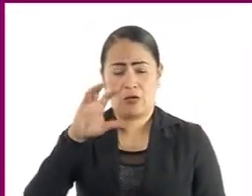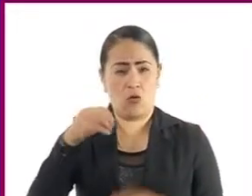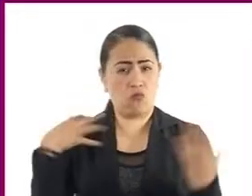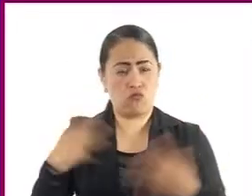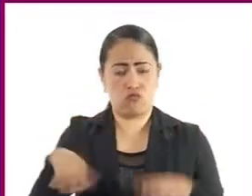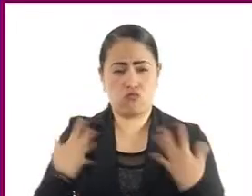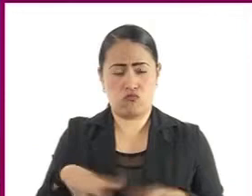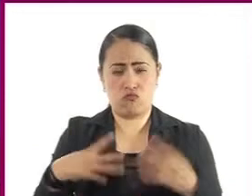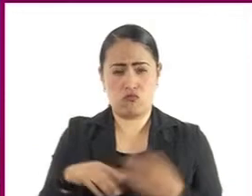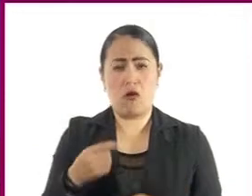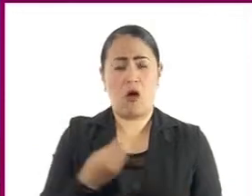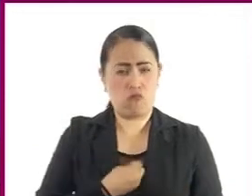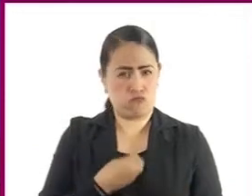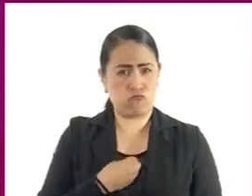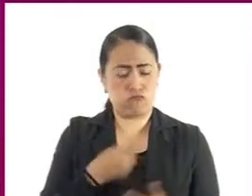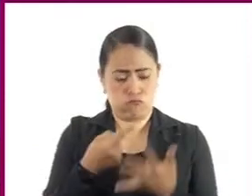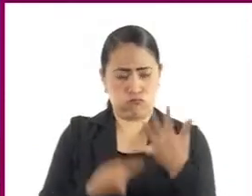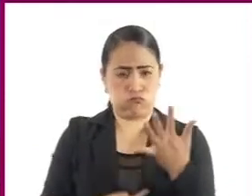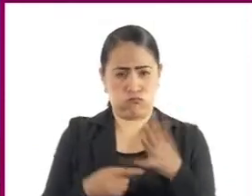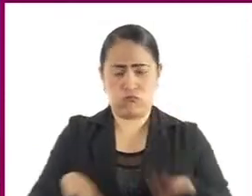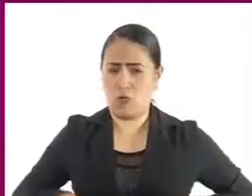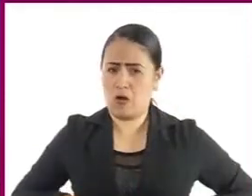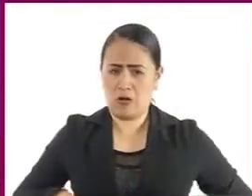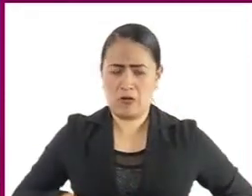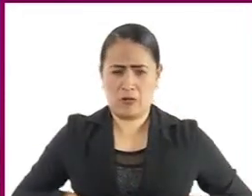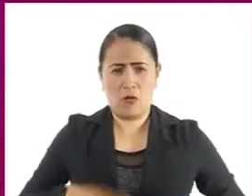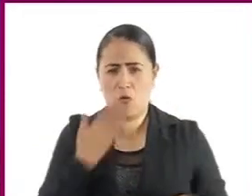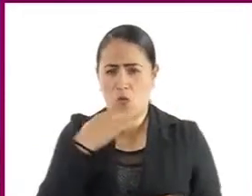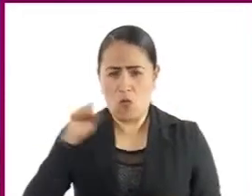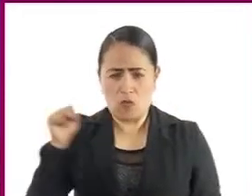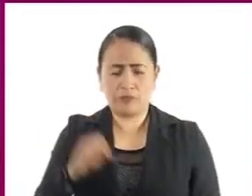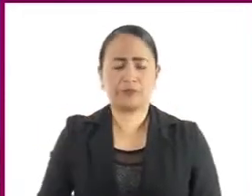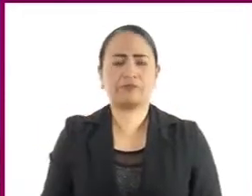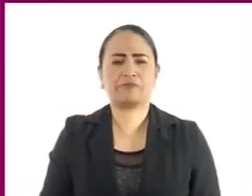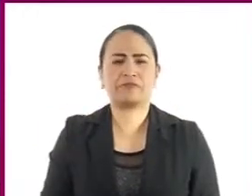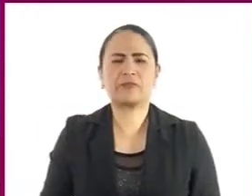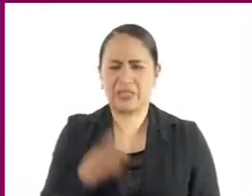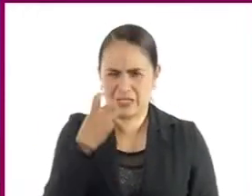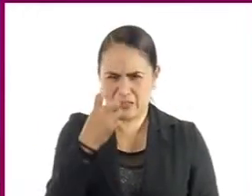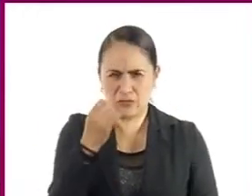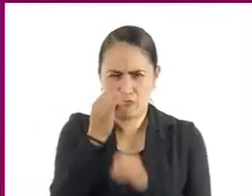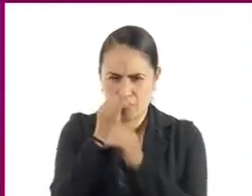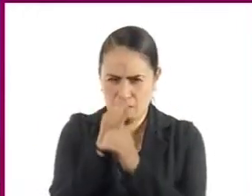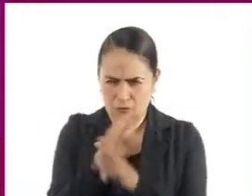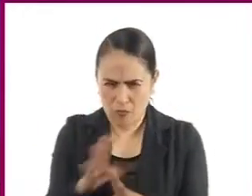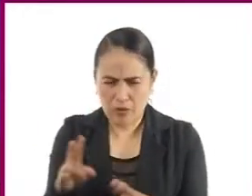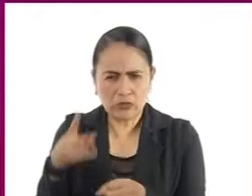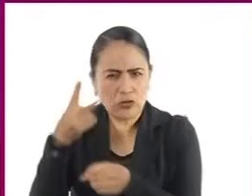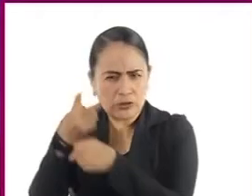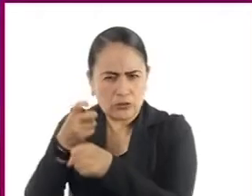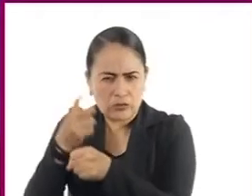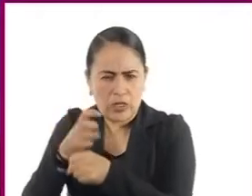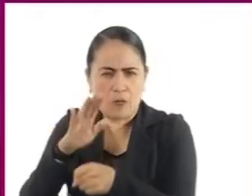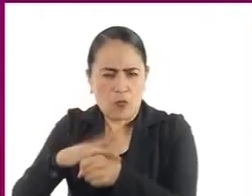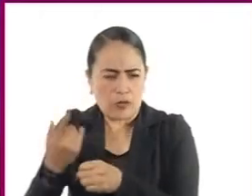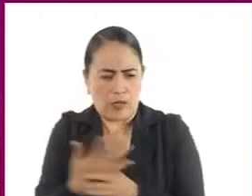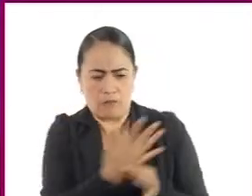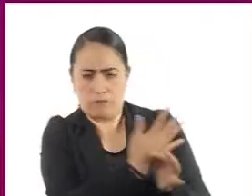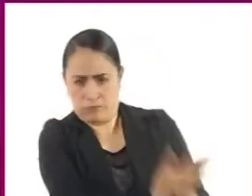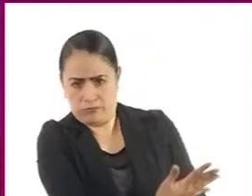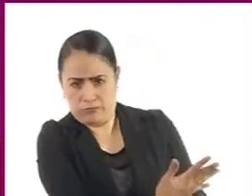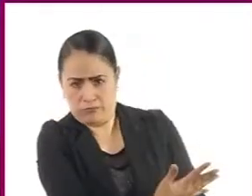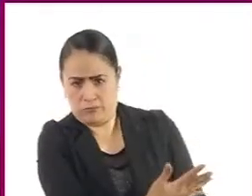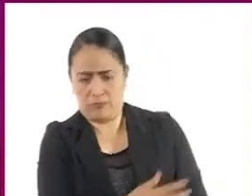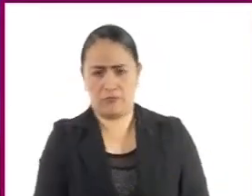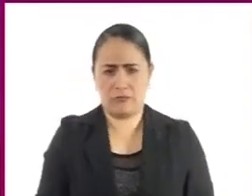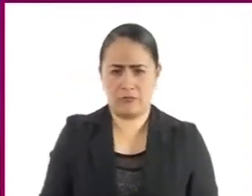superfluido. Quiero suponer que este texto es una fuente de información secundaria, porque cita a alguien más. ¿Estoy mal o